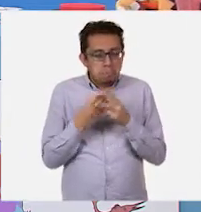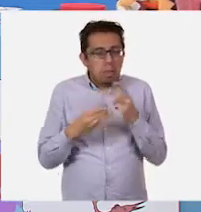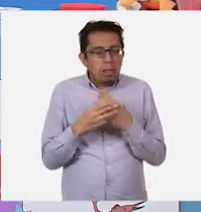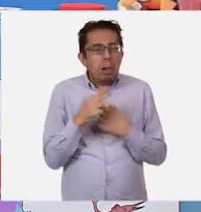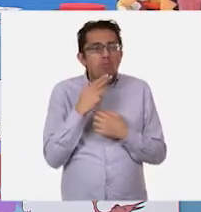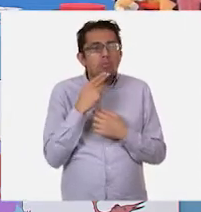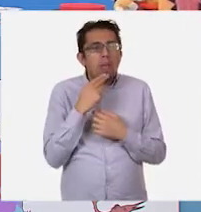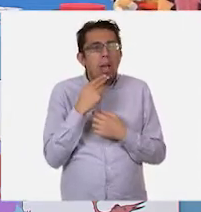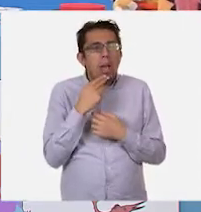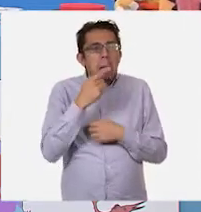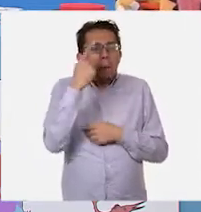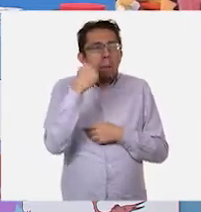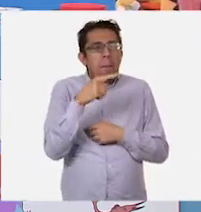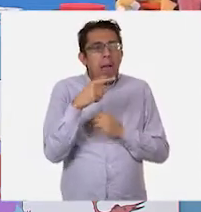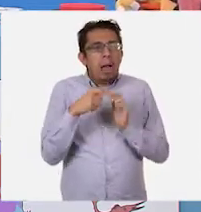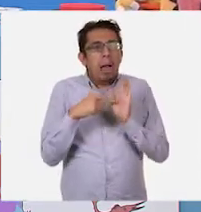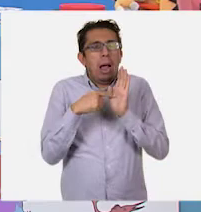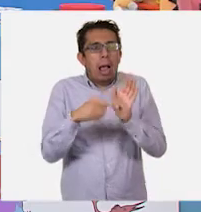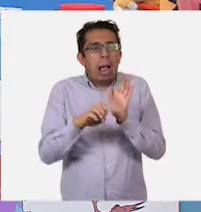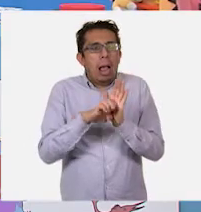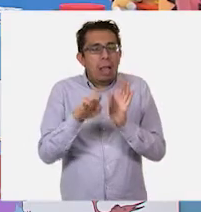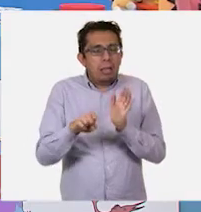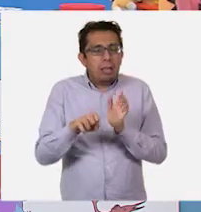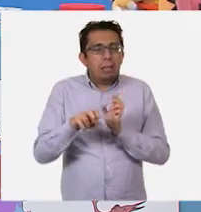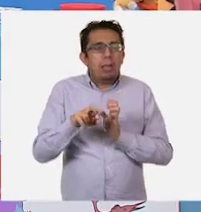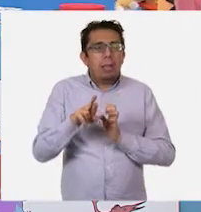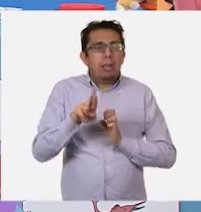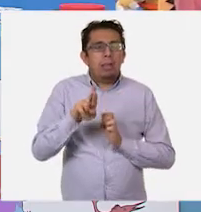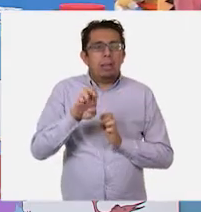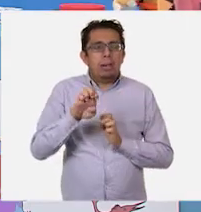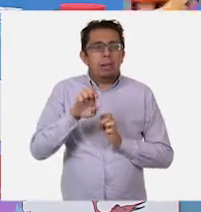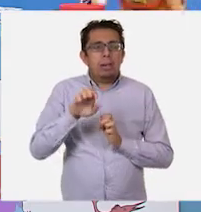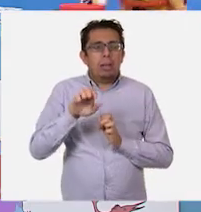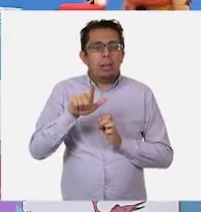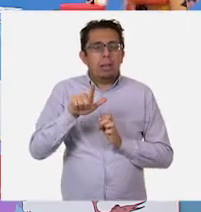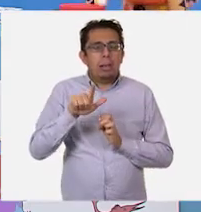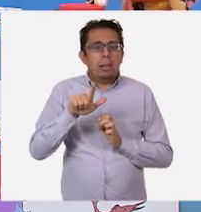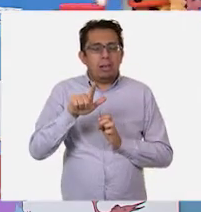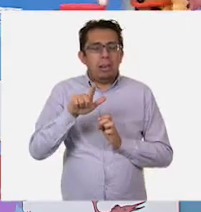ejemplificar la refracción y la reflexión de la luz?